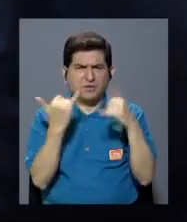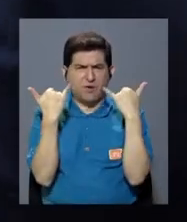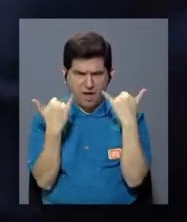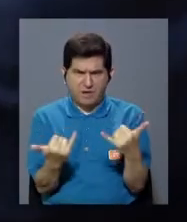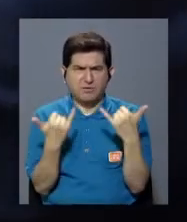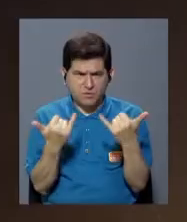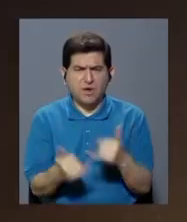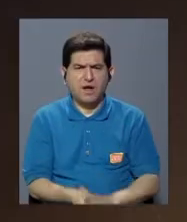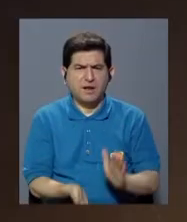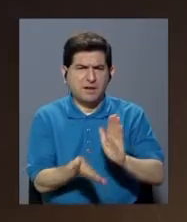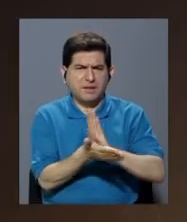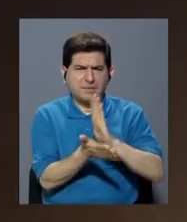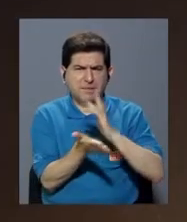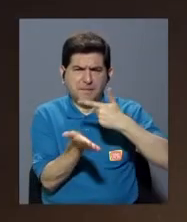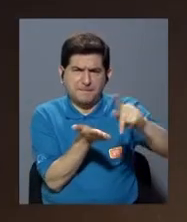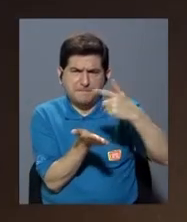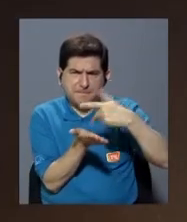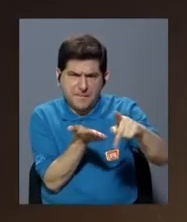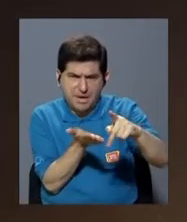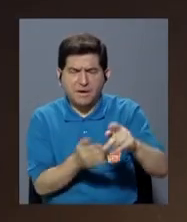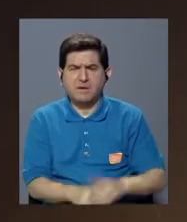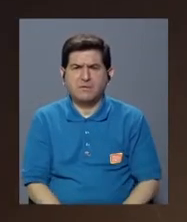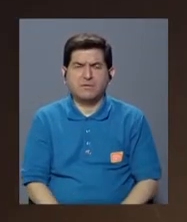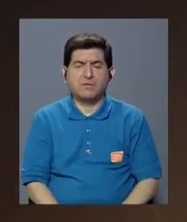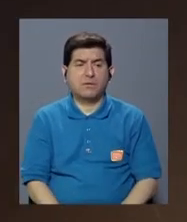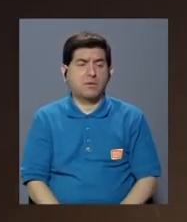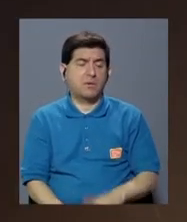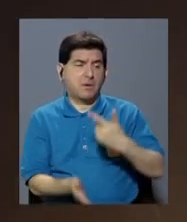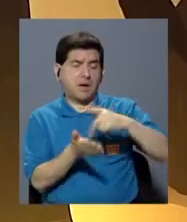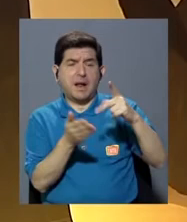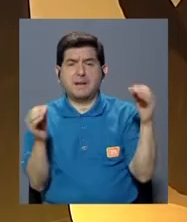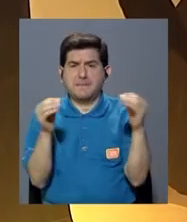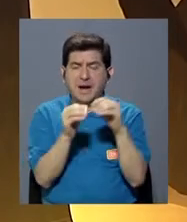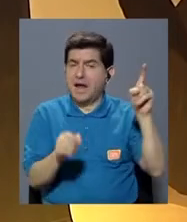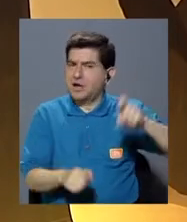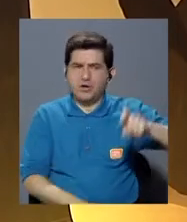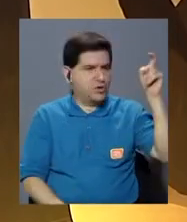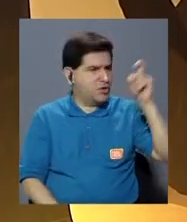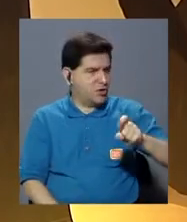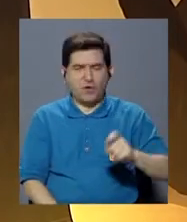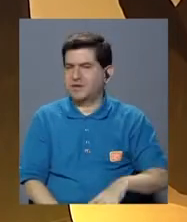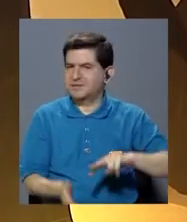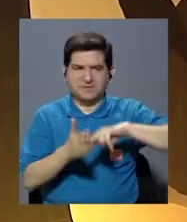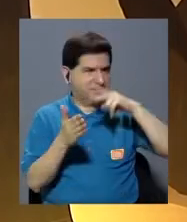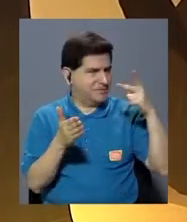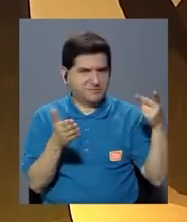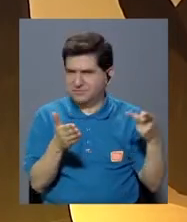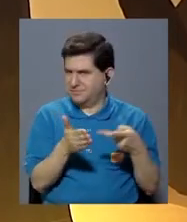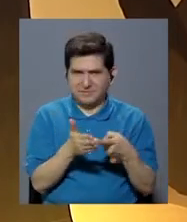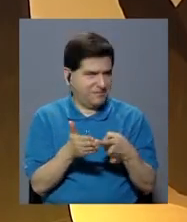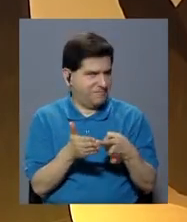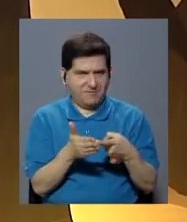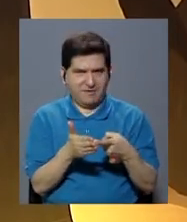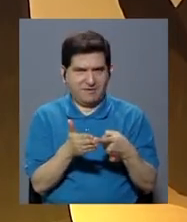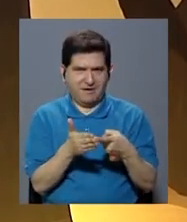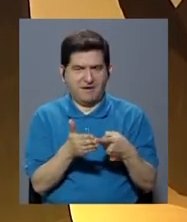modelo actual de facturación que tenemos cuando quien paga más no necesariamente